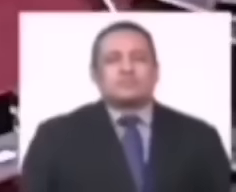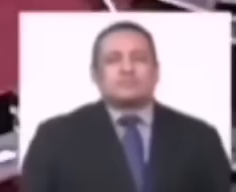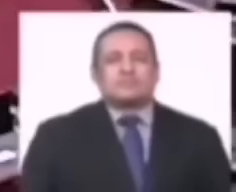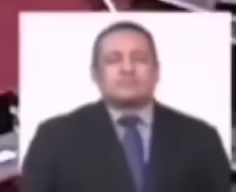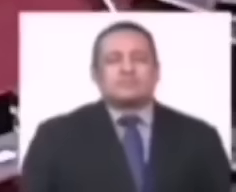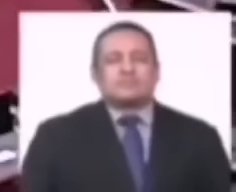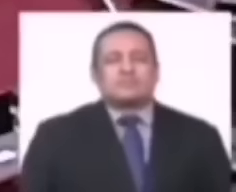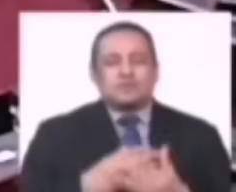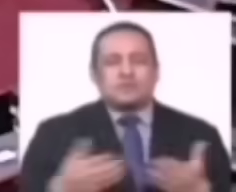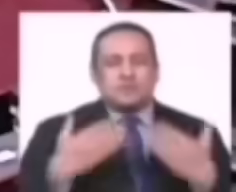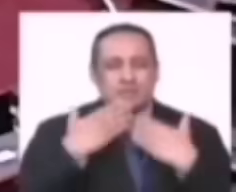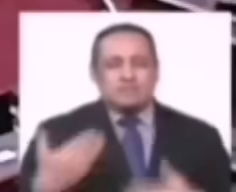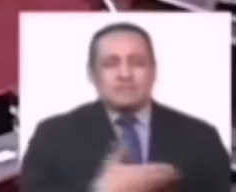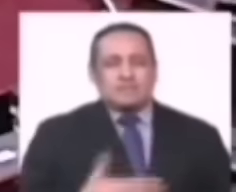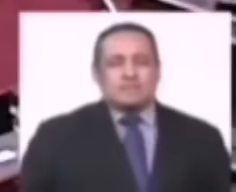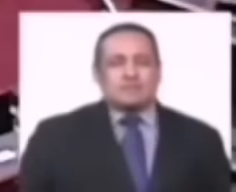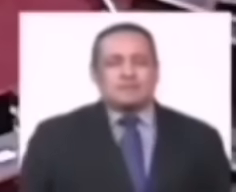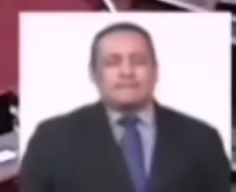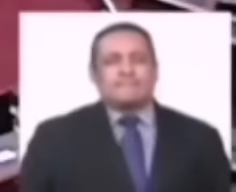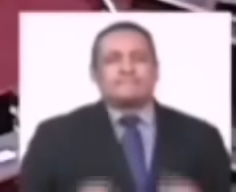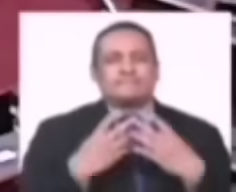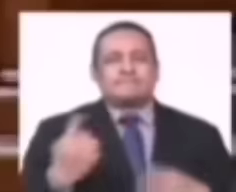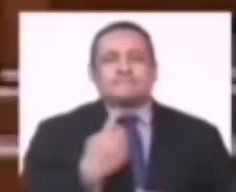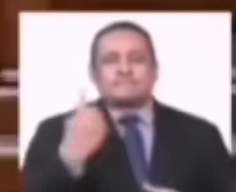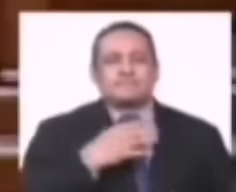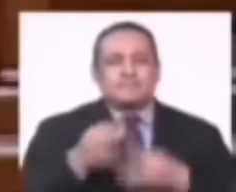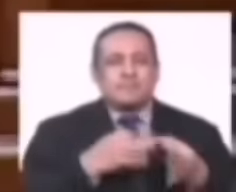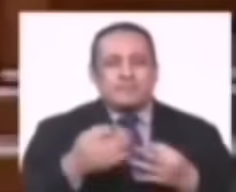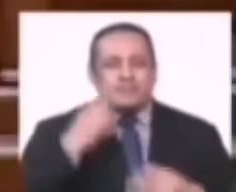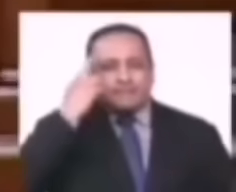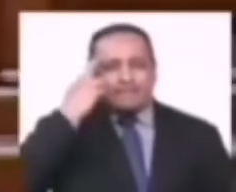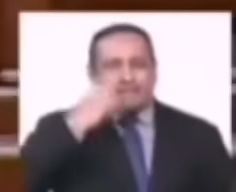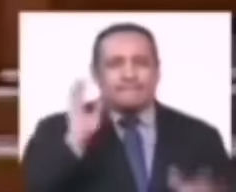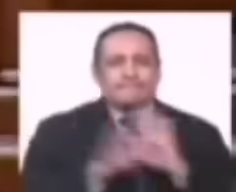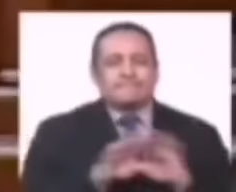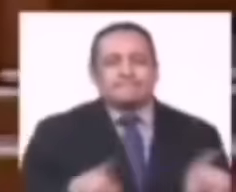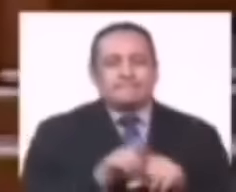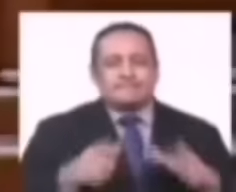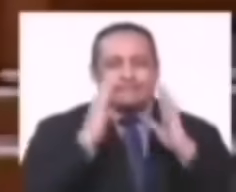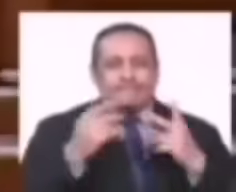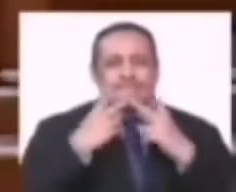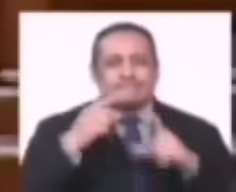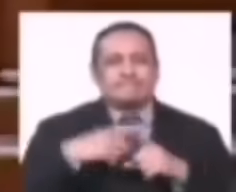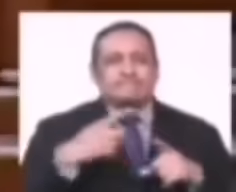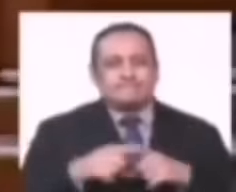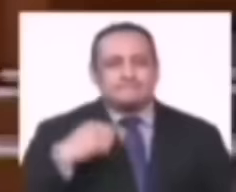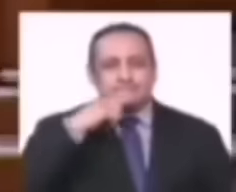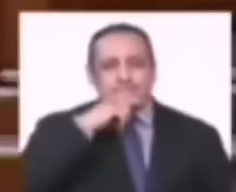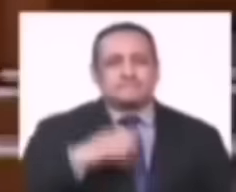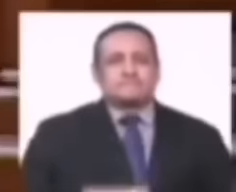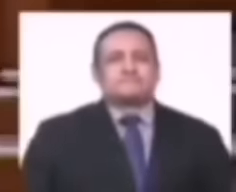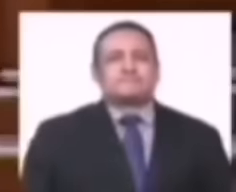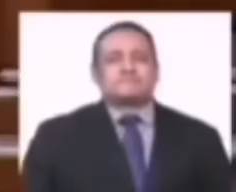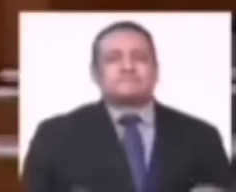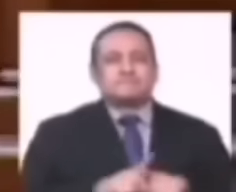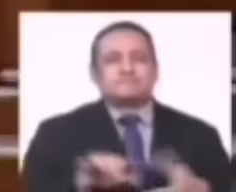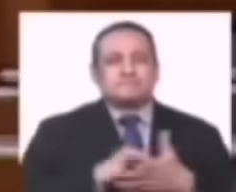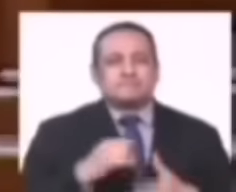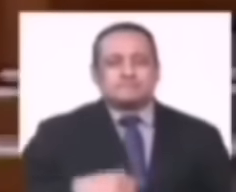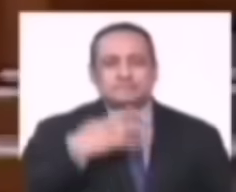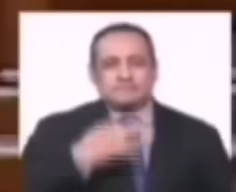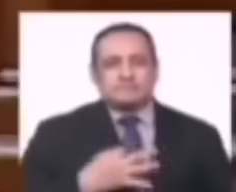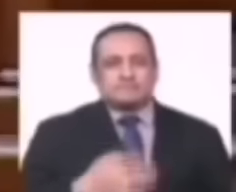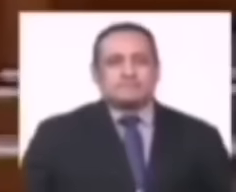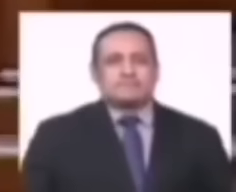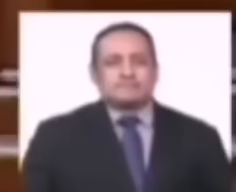Gracias, presidente. Presidente, solamente quiero hacer una reflexión porque escuchando acá a muchas de nuestros colegas, realmente